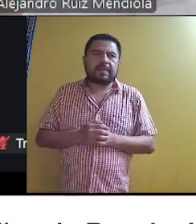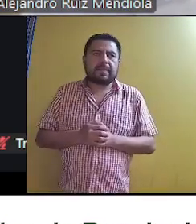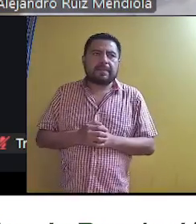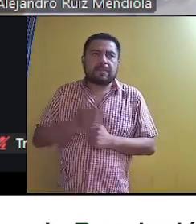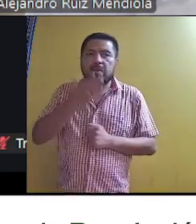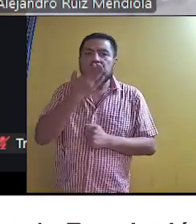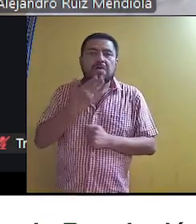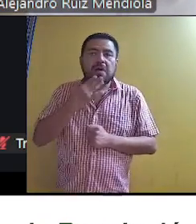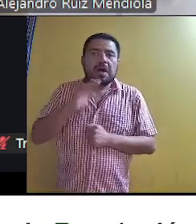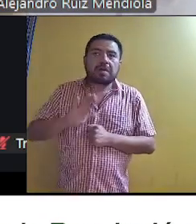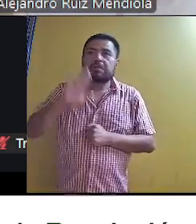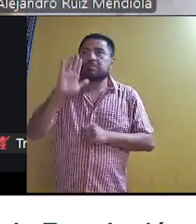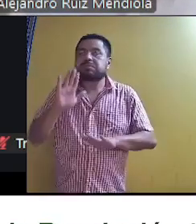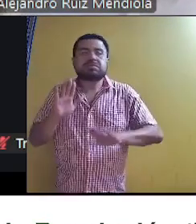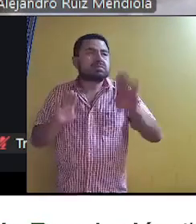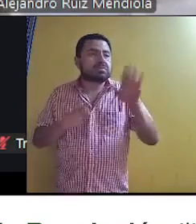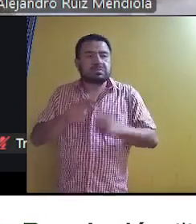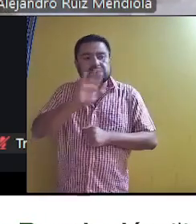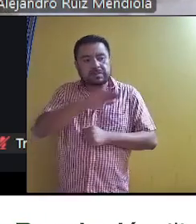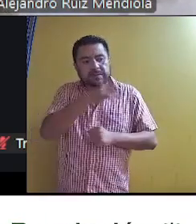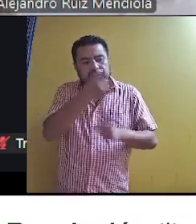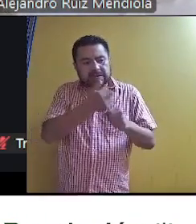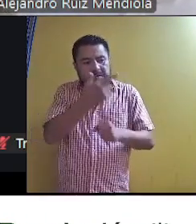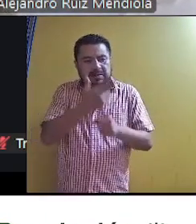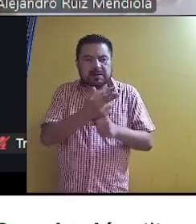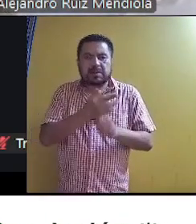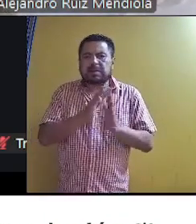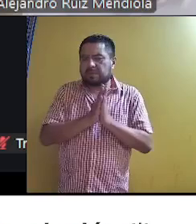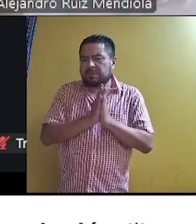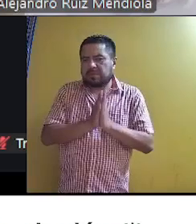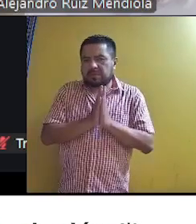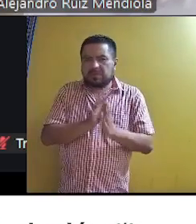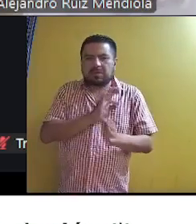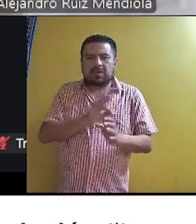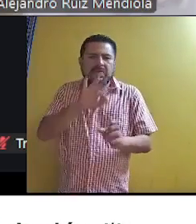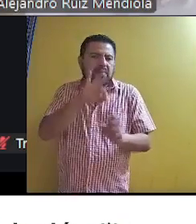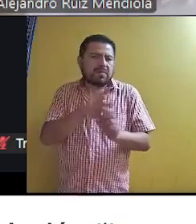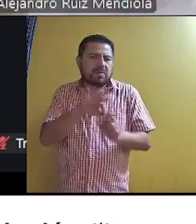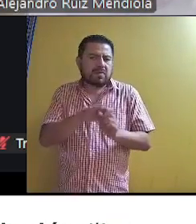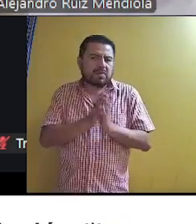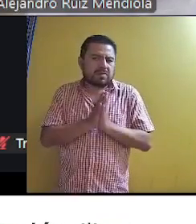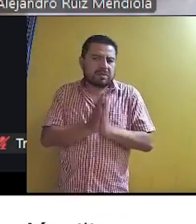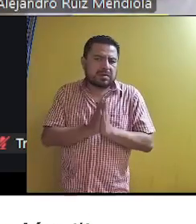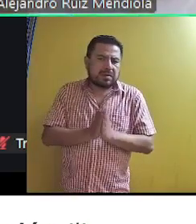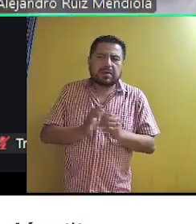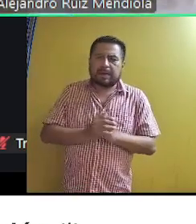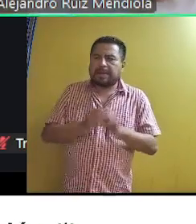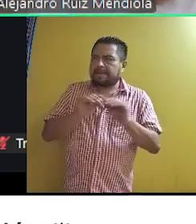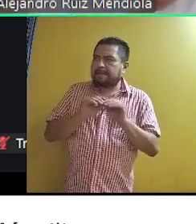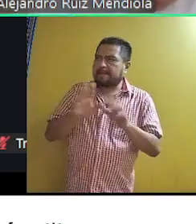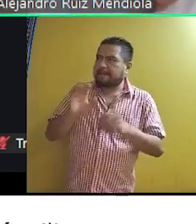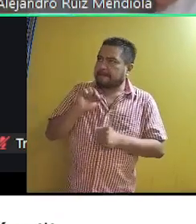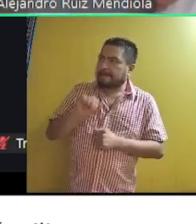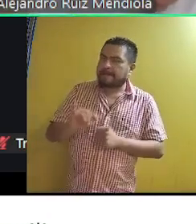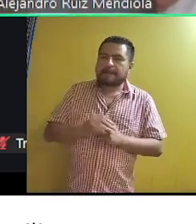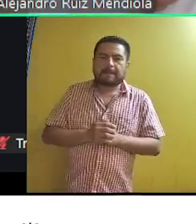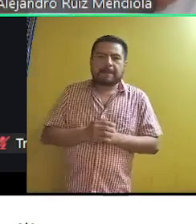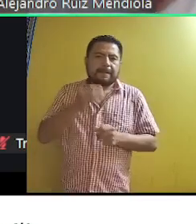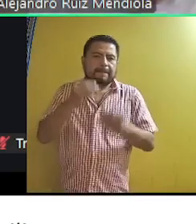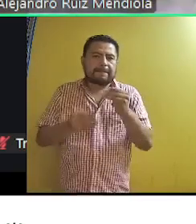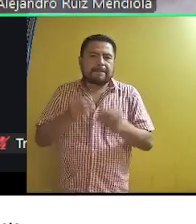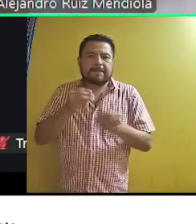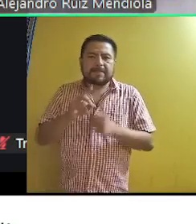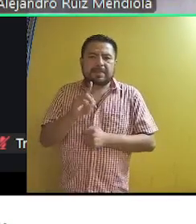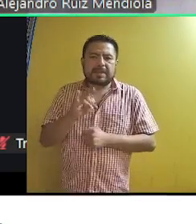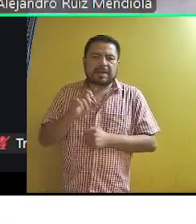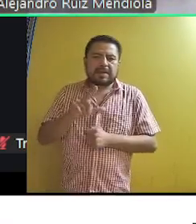No habiendo comentarios al respecto, secretario general de Acuerdos, tome la votación, por favor. Claro, magistrada. Magistrado